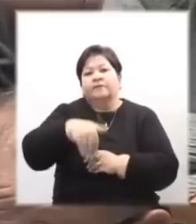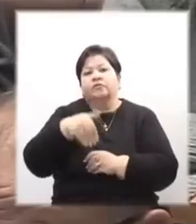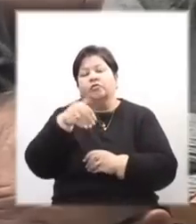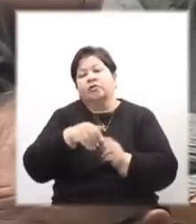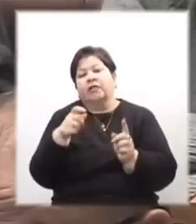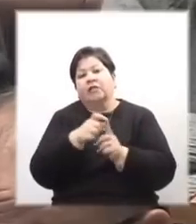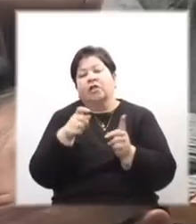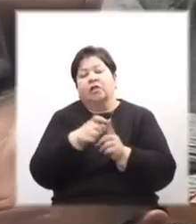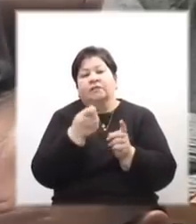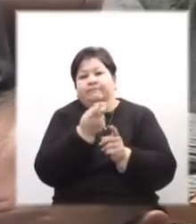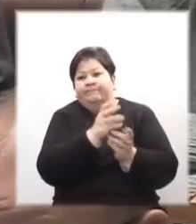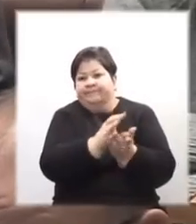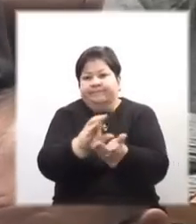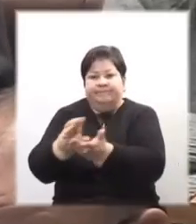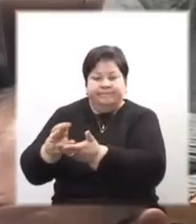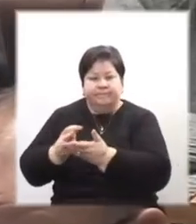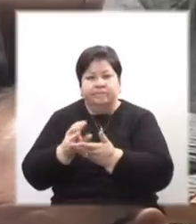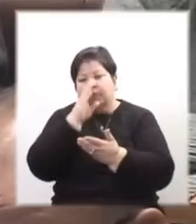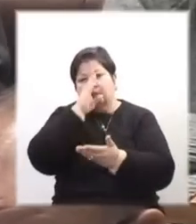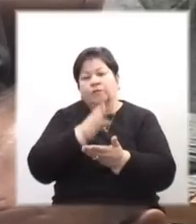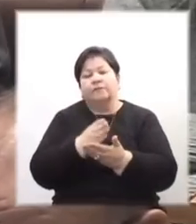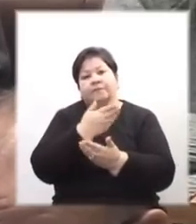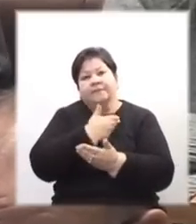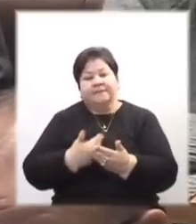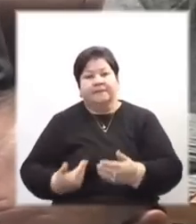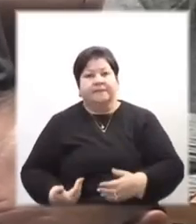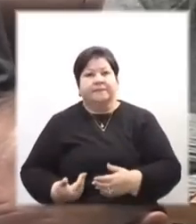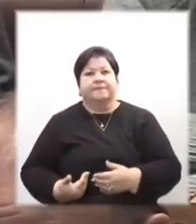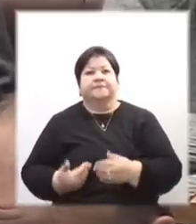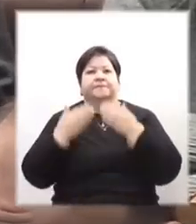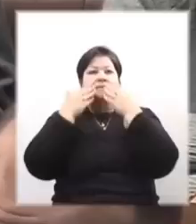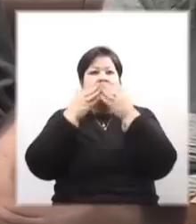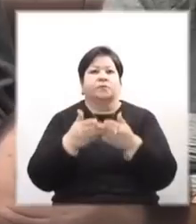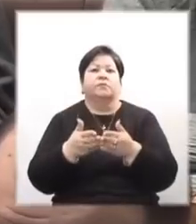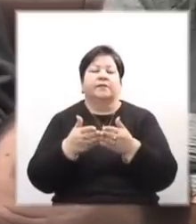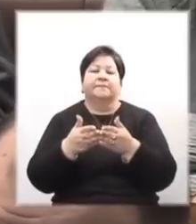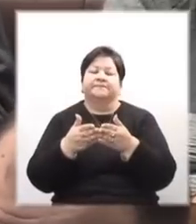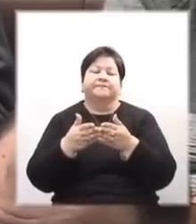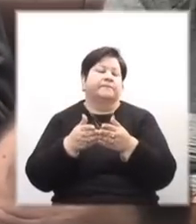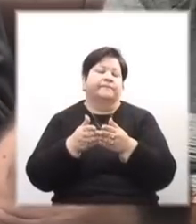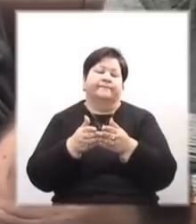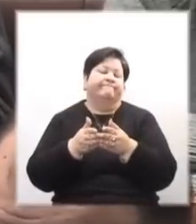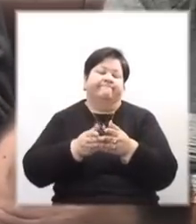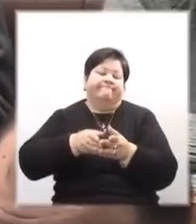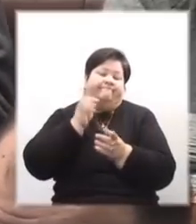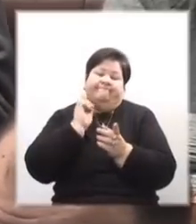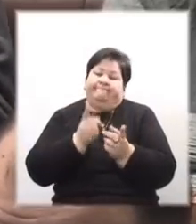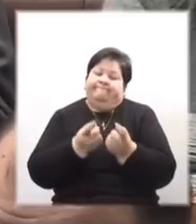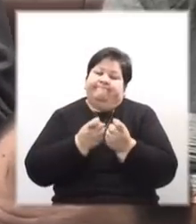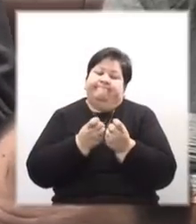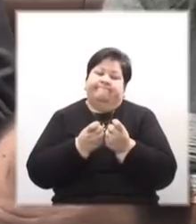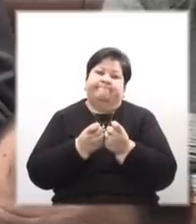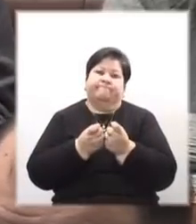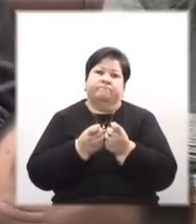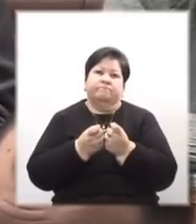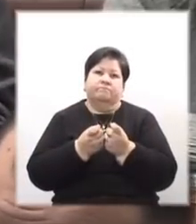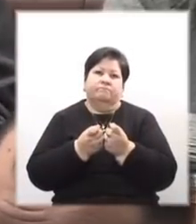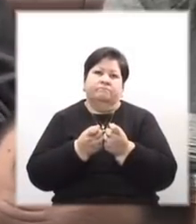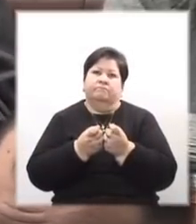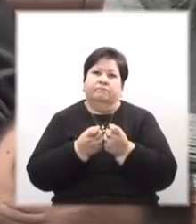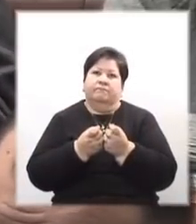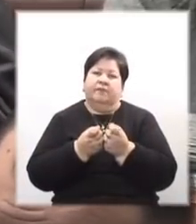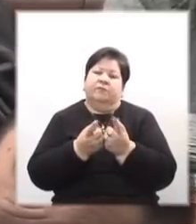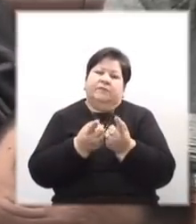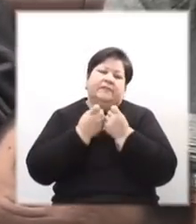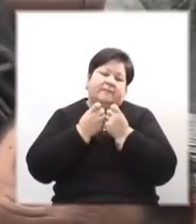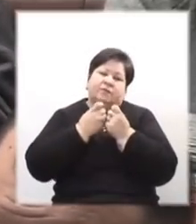millones? Y por último, presidente, le dejamos la pregunta que es obligada, porque